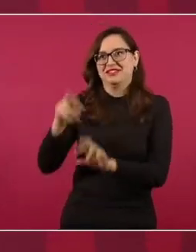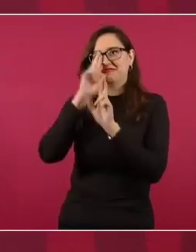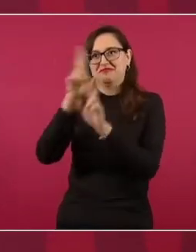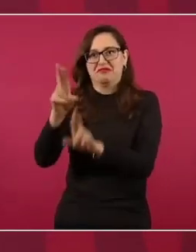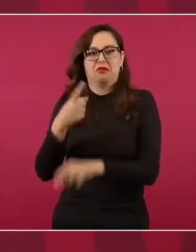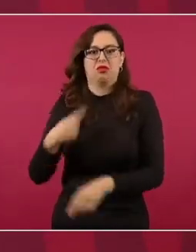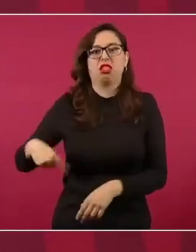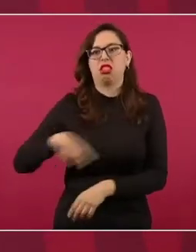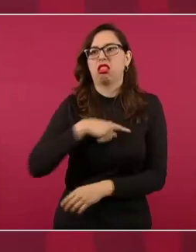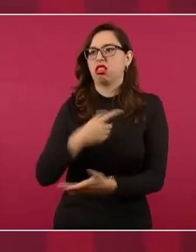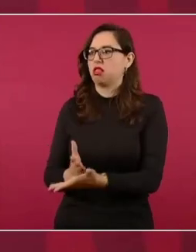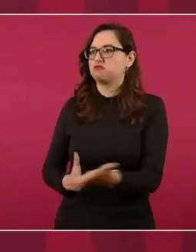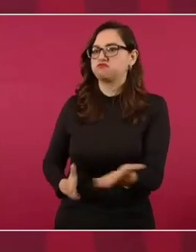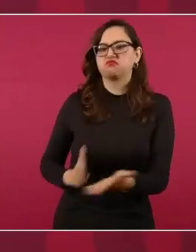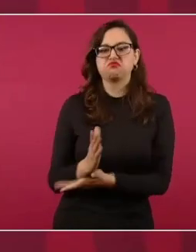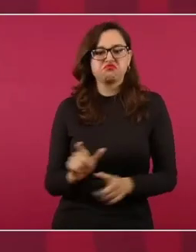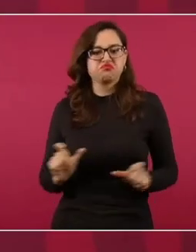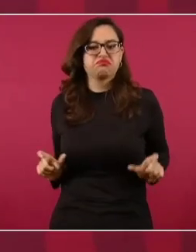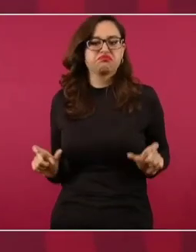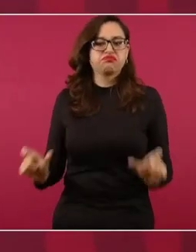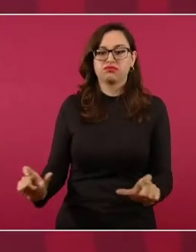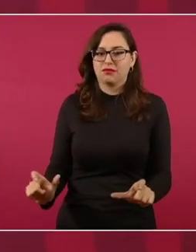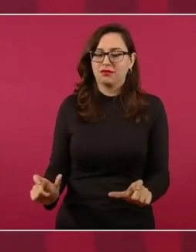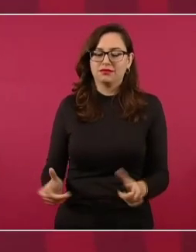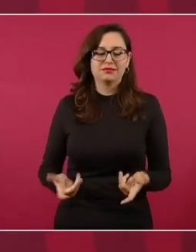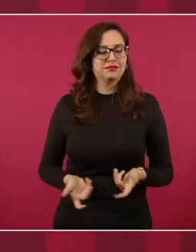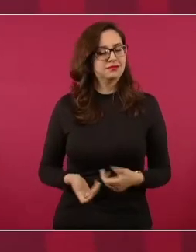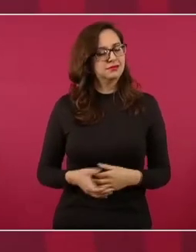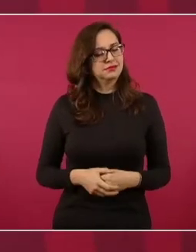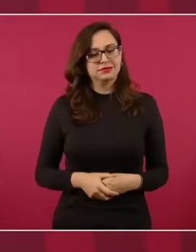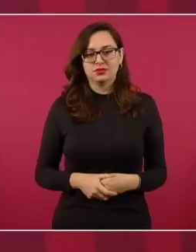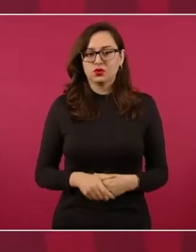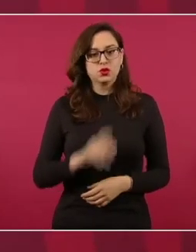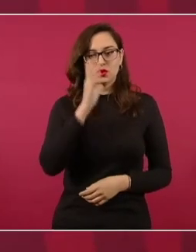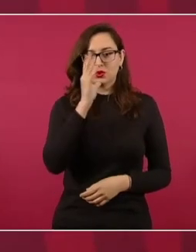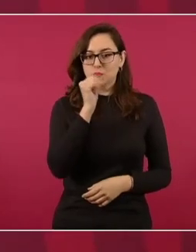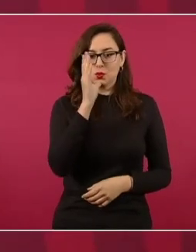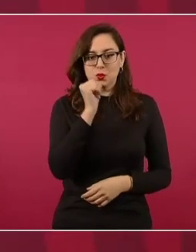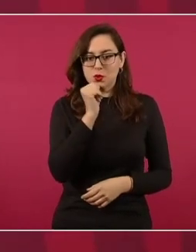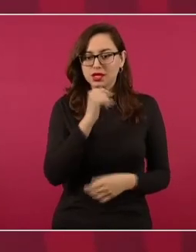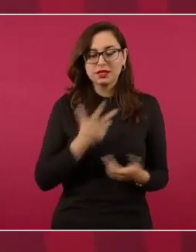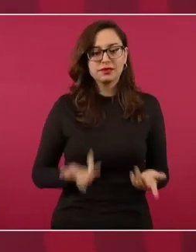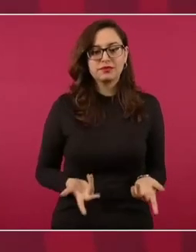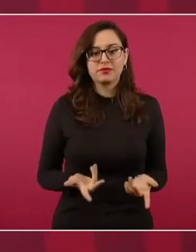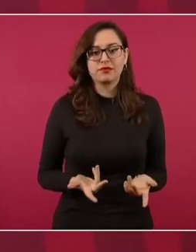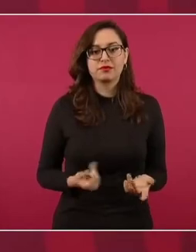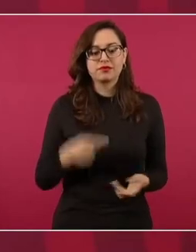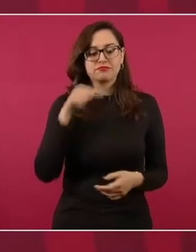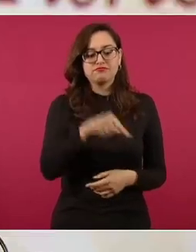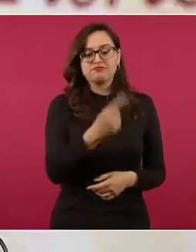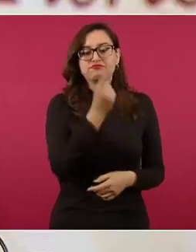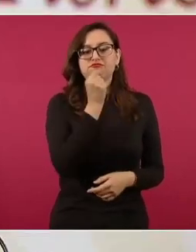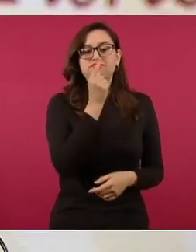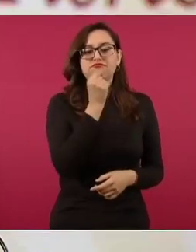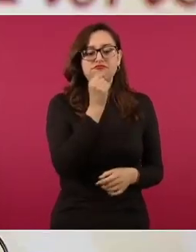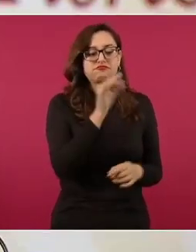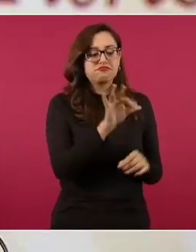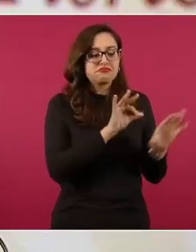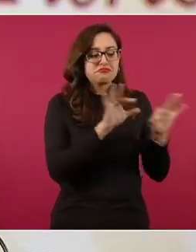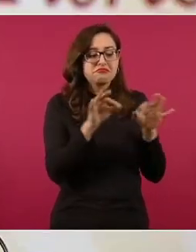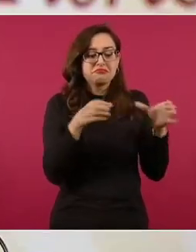extraterritorialidad. No, vamos, es un equipo pequeño, no es un equipo tan grande, van a estar